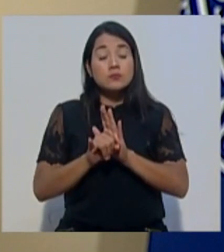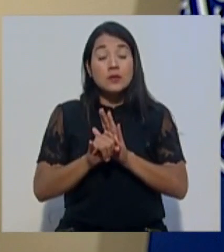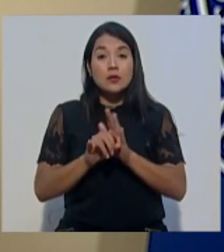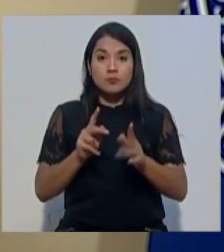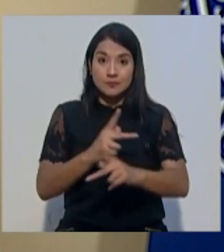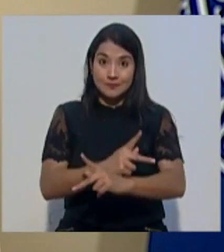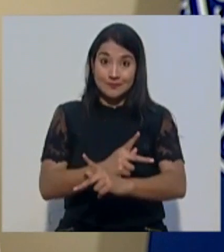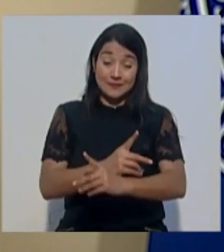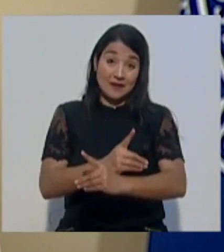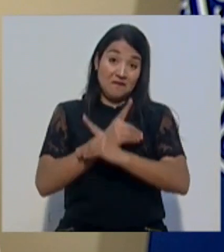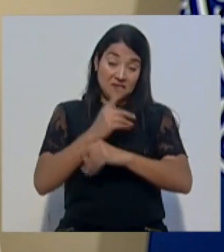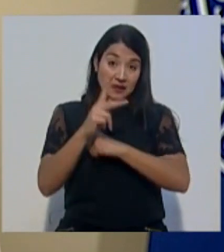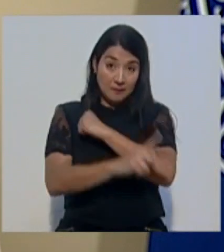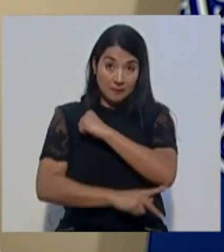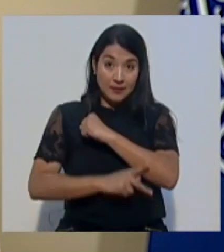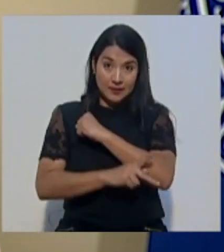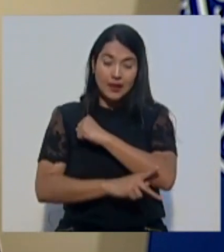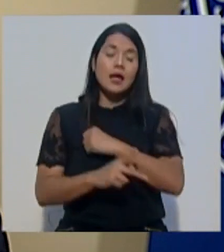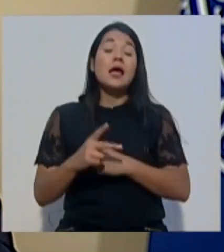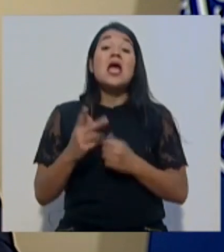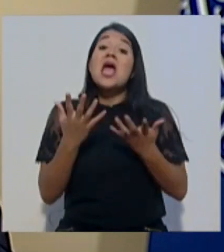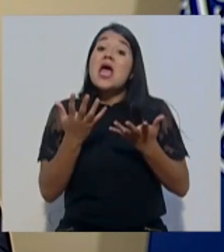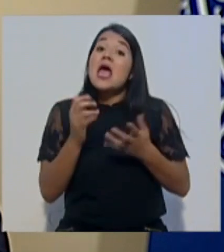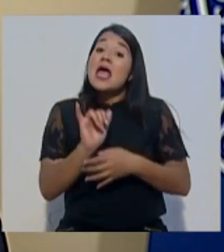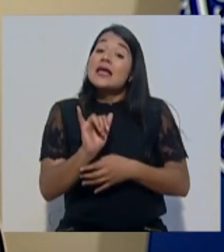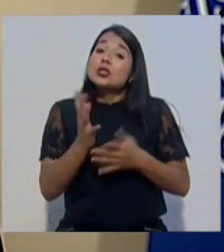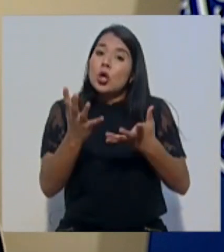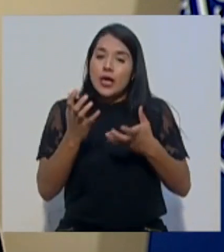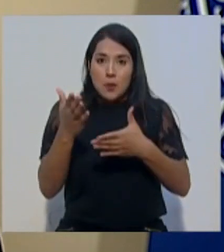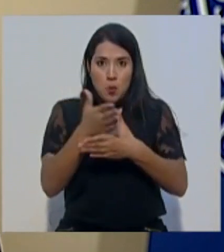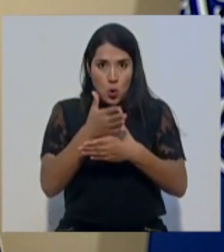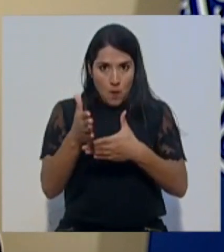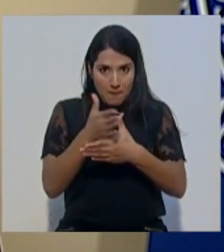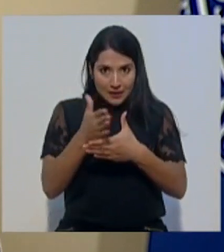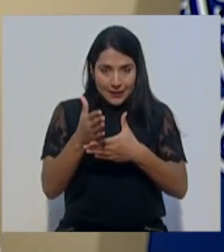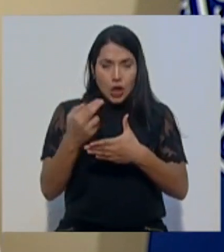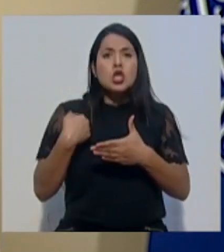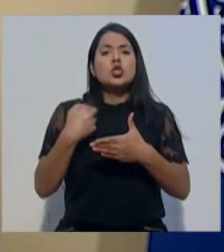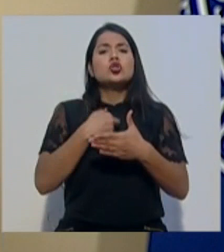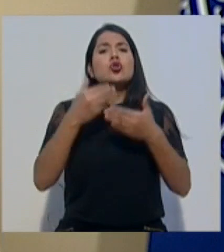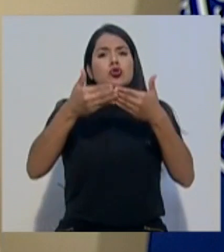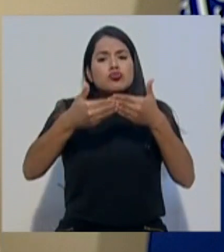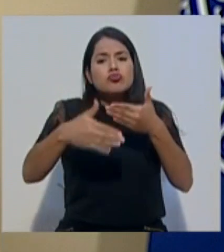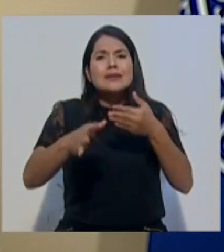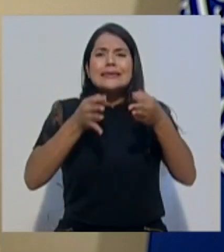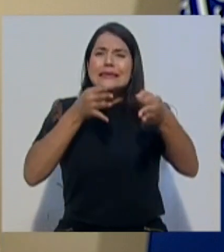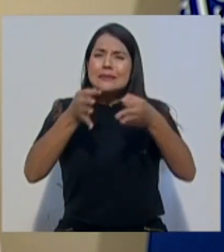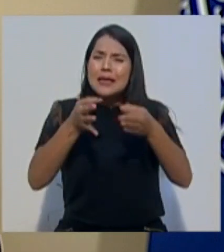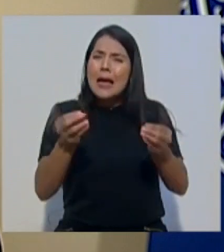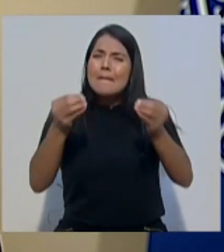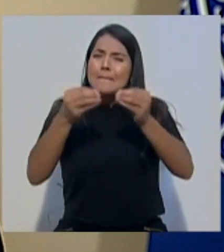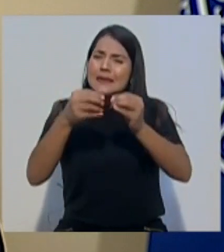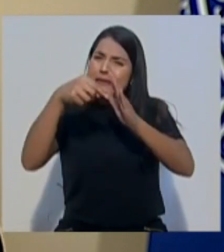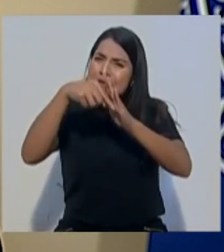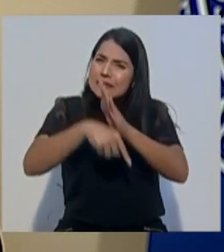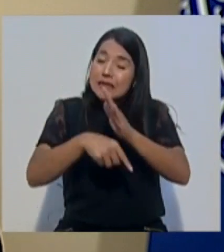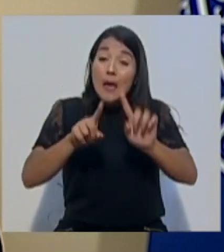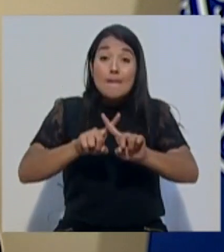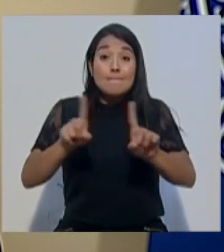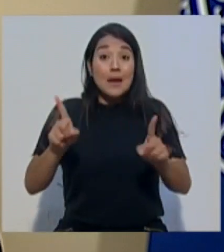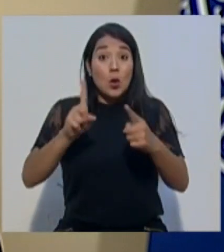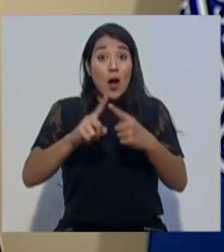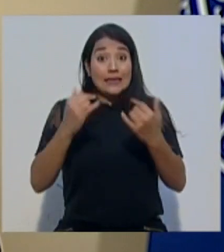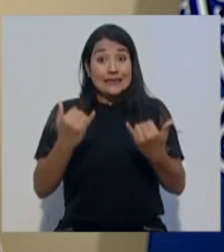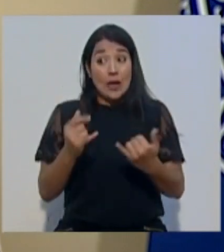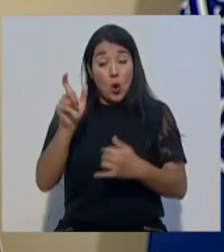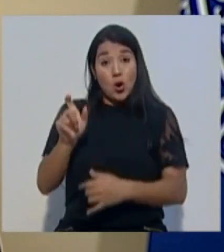patria. Eso es lo que queremos compartir. En los próximos días se profundizará más en detalles, pero por el momento,